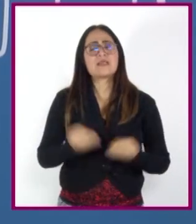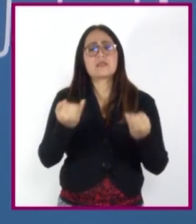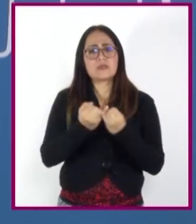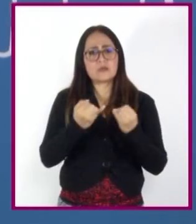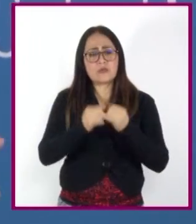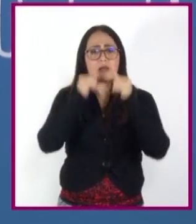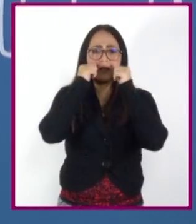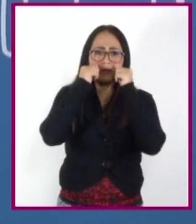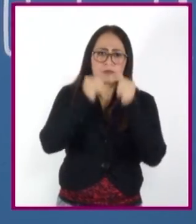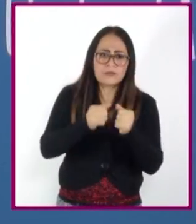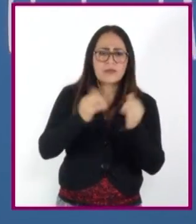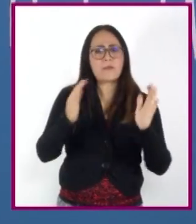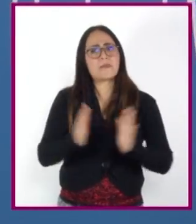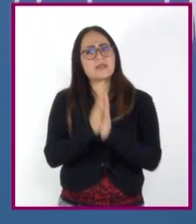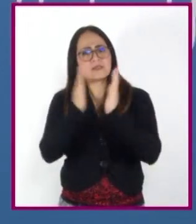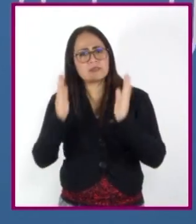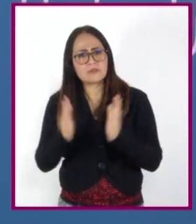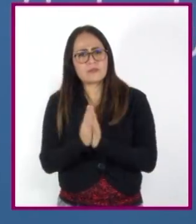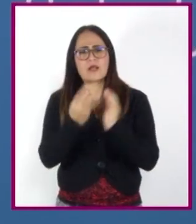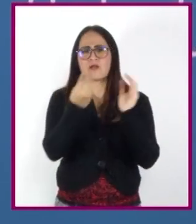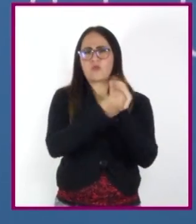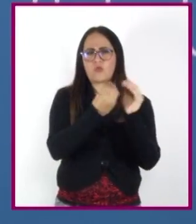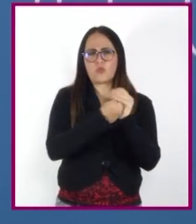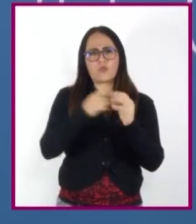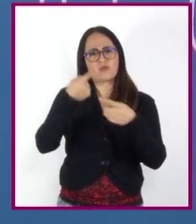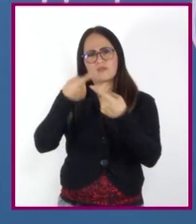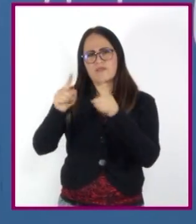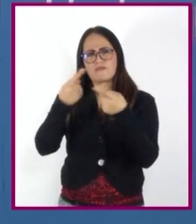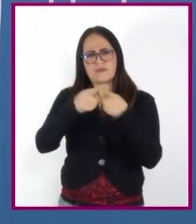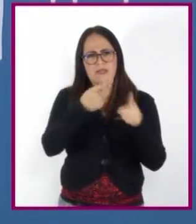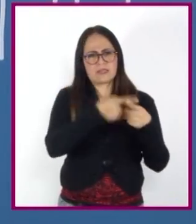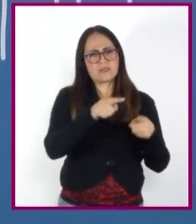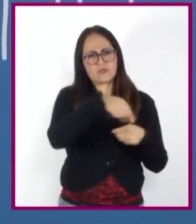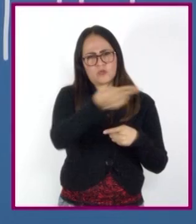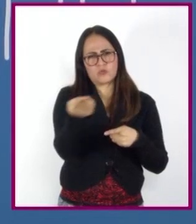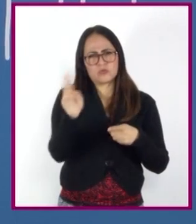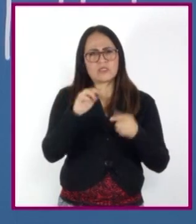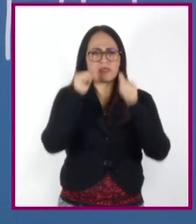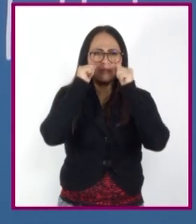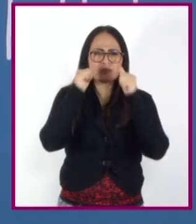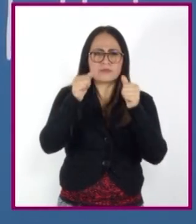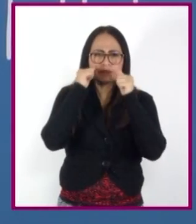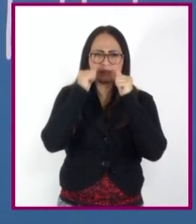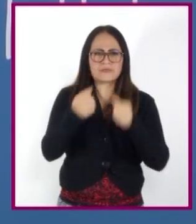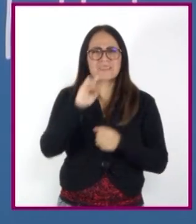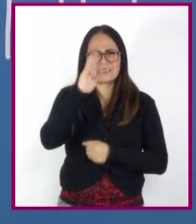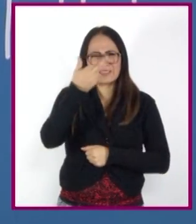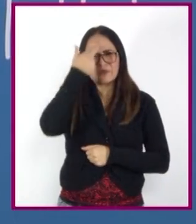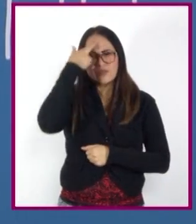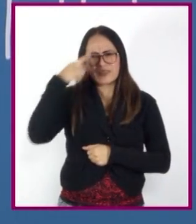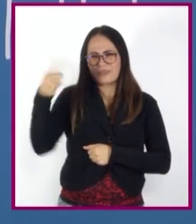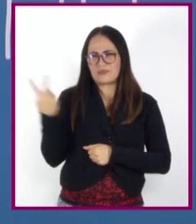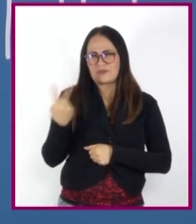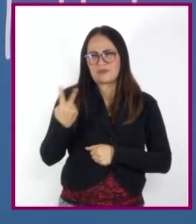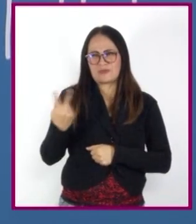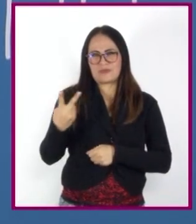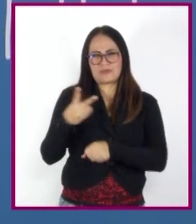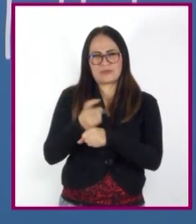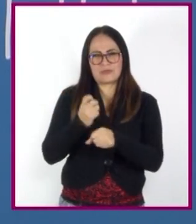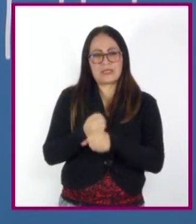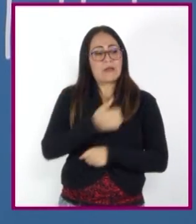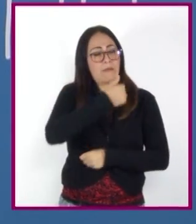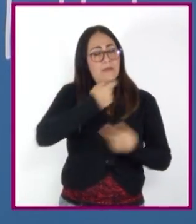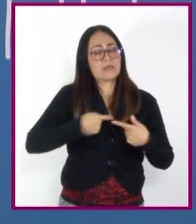escuchando y participando en las sesiones que seguiremos preparando. Y recuerden, como nos dijeron nuestros invitados, cada